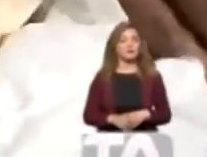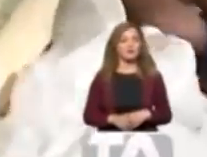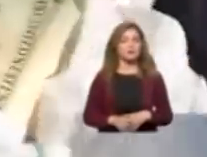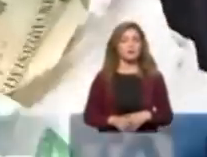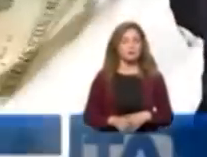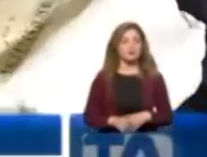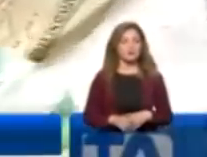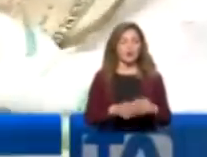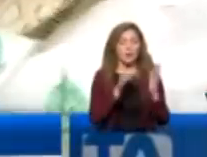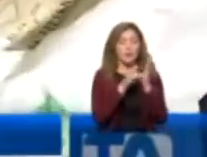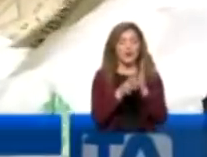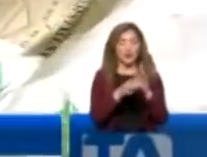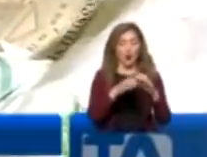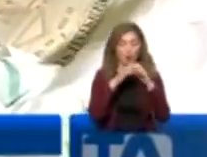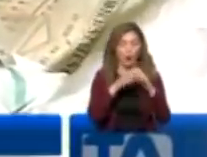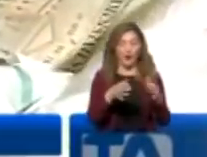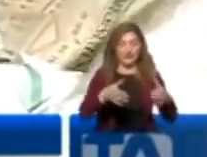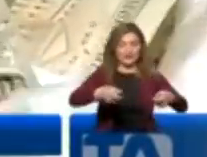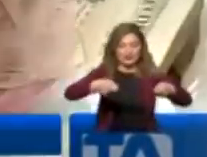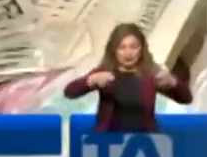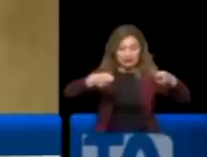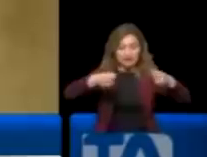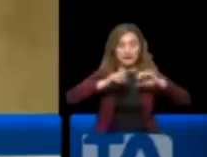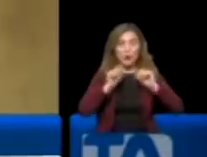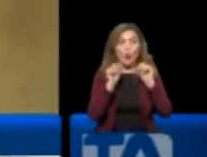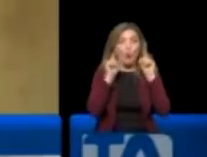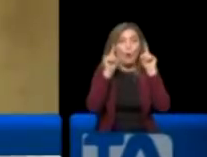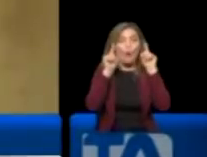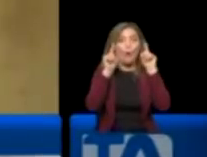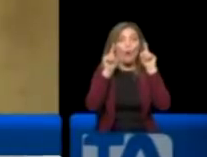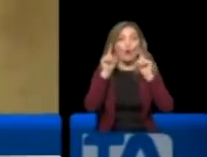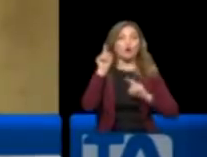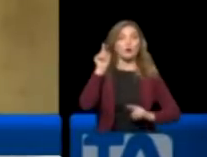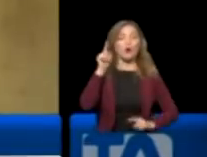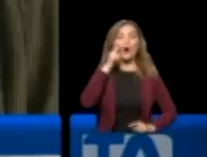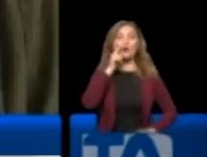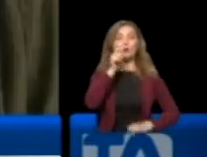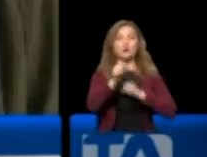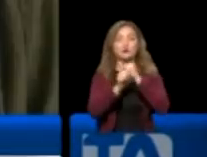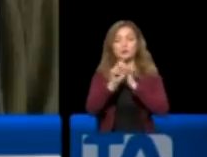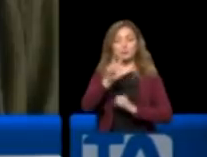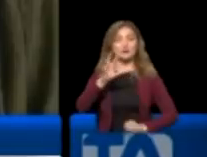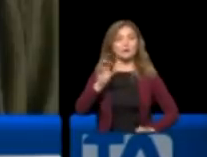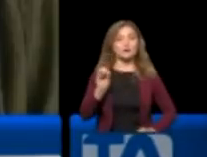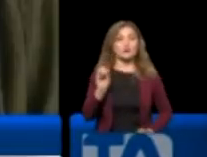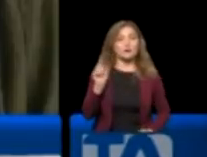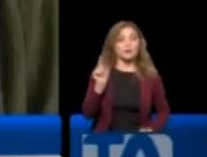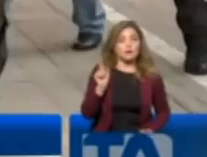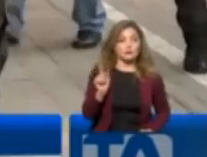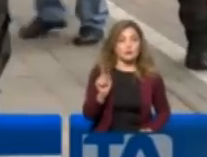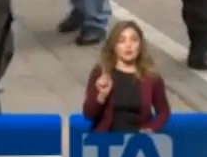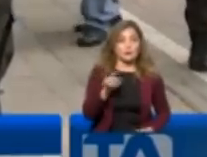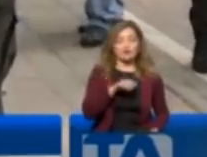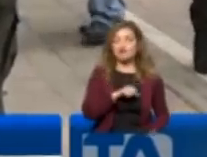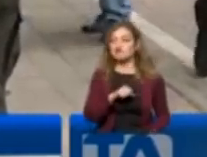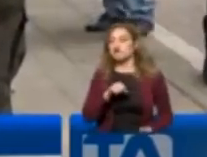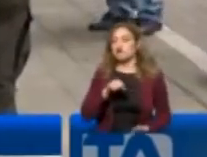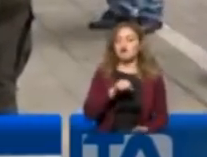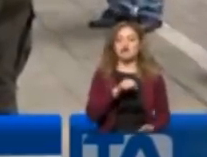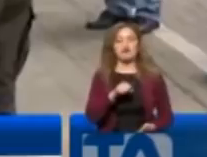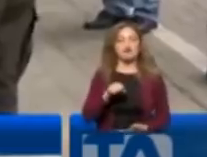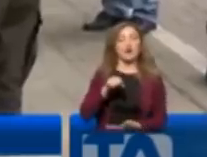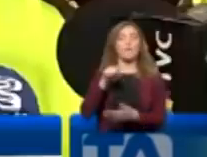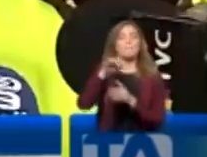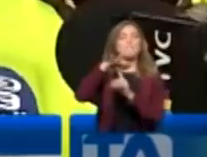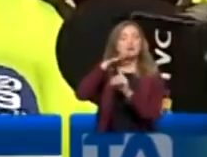Esta funda de plástico contenía una gran sorpresa. Con ella, este señor de 30 años de edad se paseaba por el parque